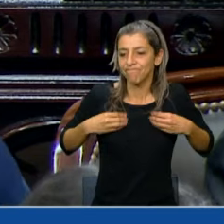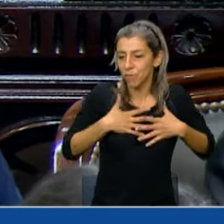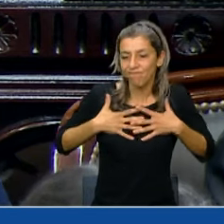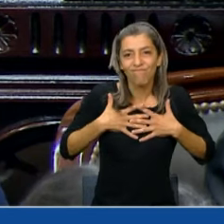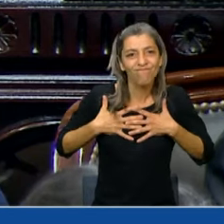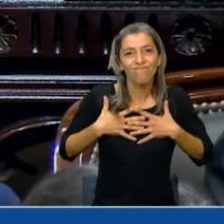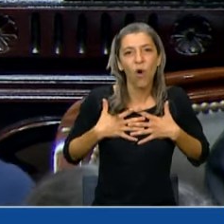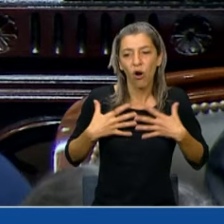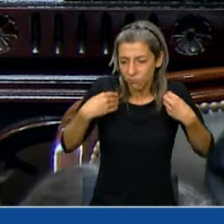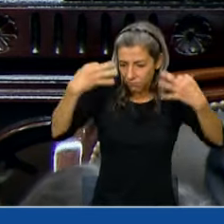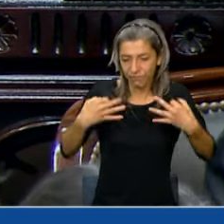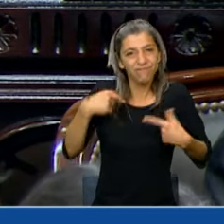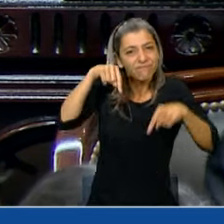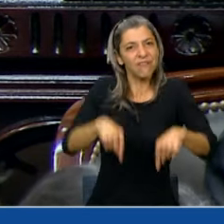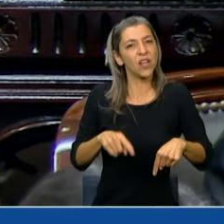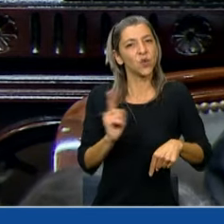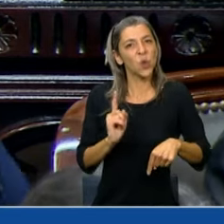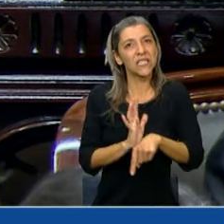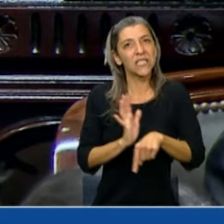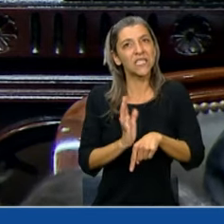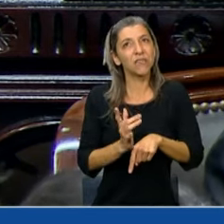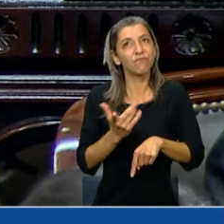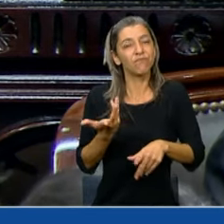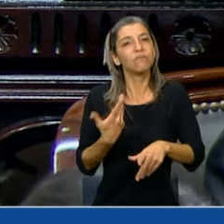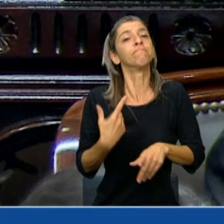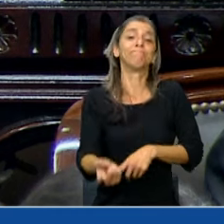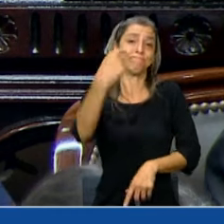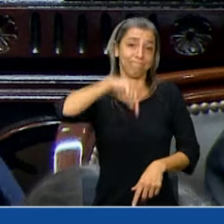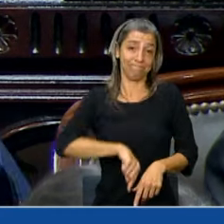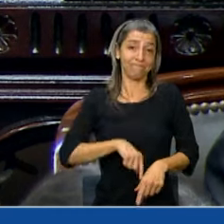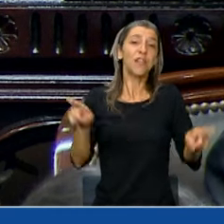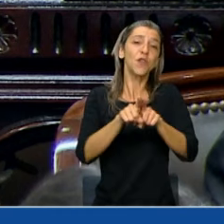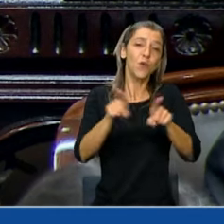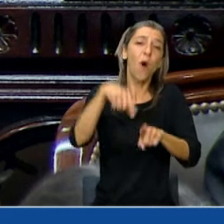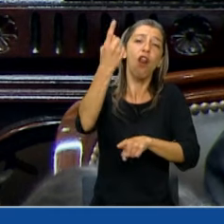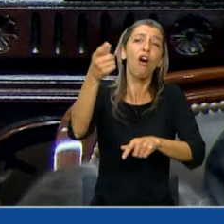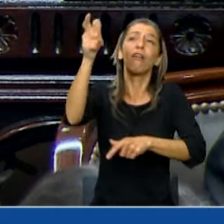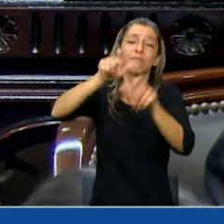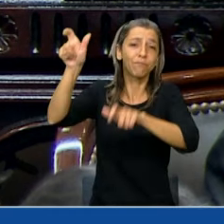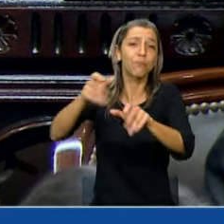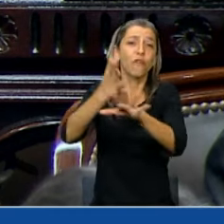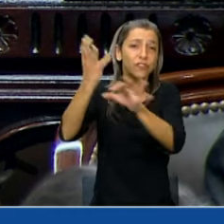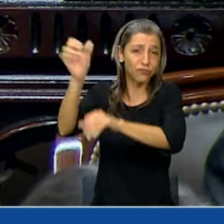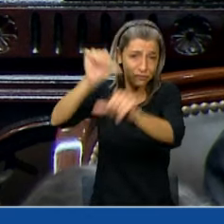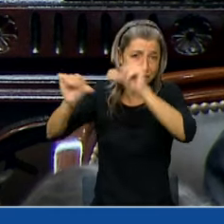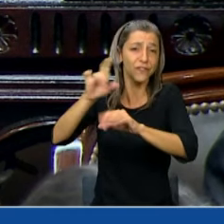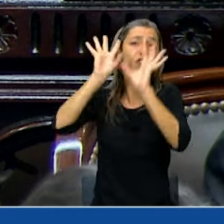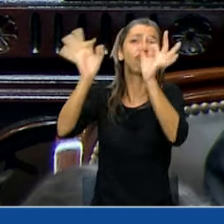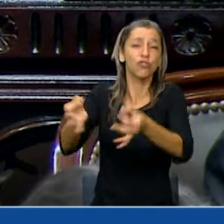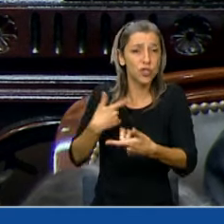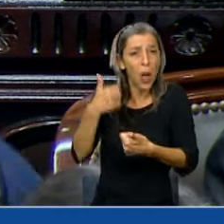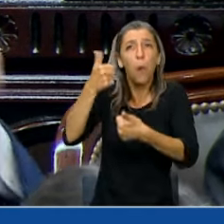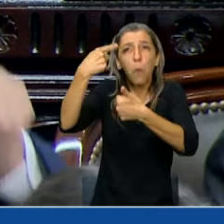científicos que están afuera desean volver Aunque les vaya bien económicamente y académicamente y le quiero hablar a